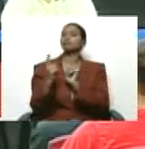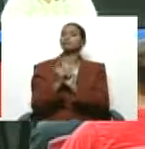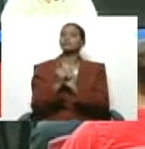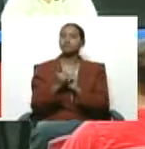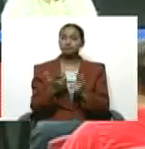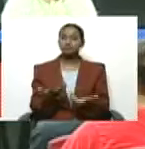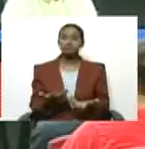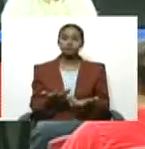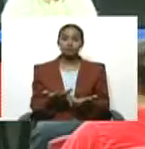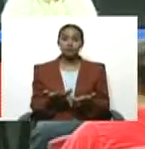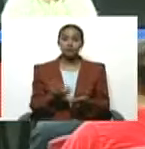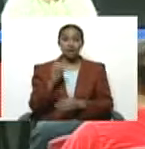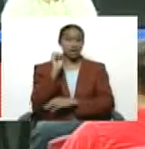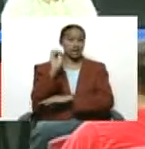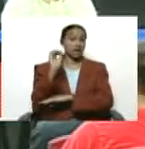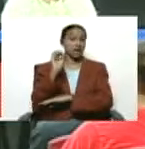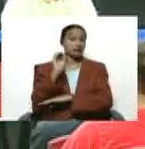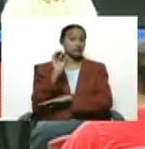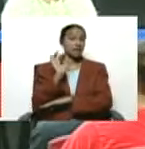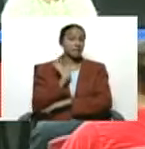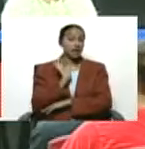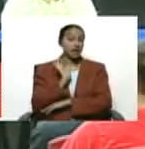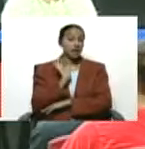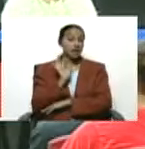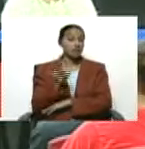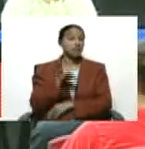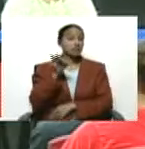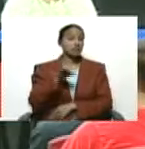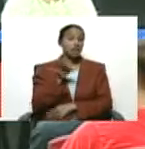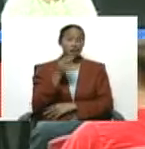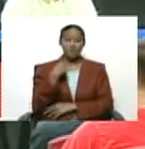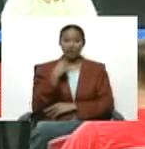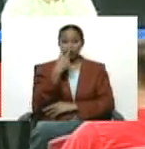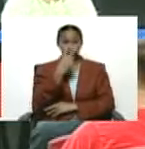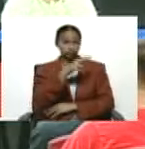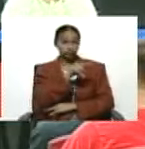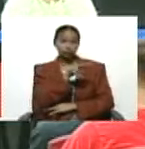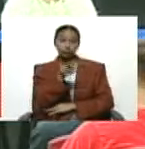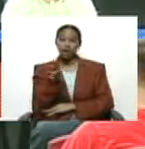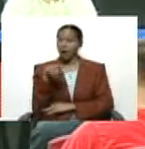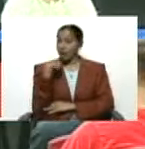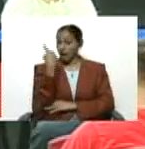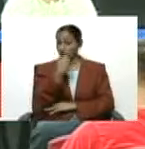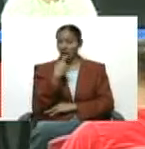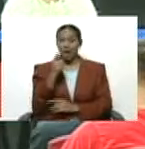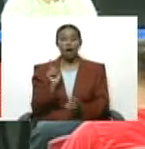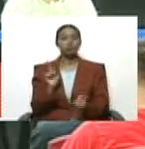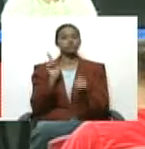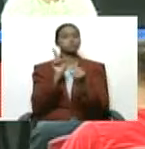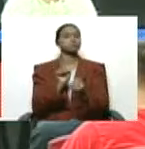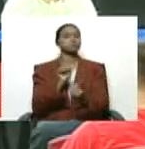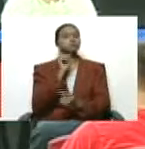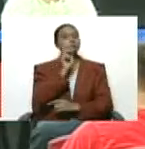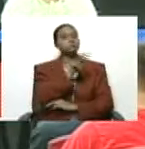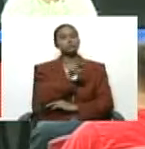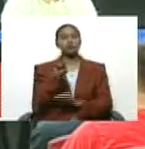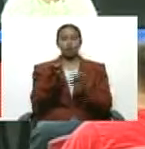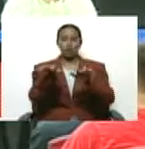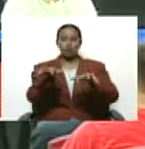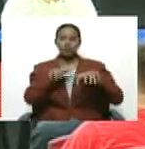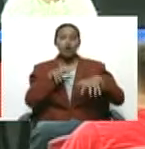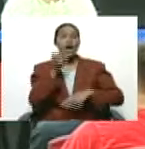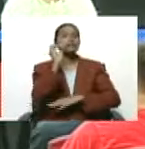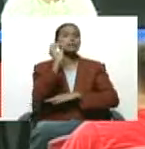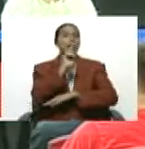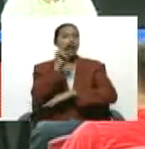Ahí en la asamblea uno los ve, pues, en la asamblea. Uno los puede ver a la cara a todos. A todos. Porque